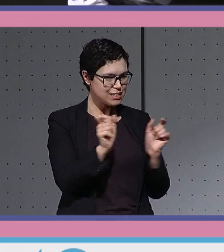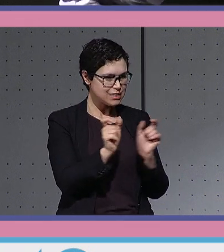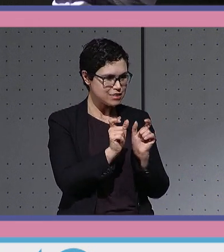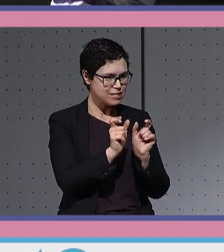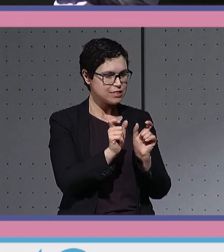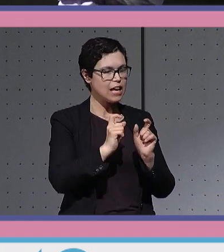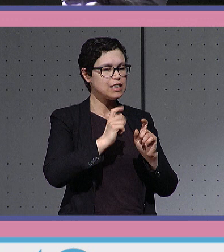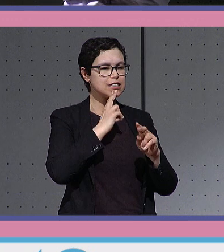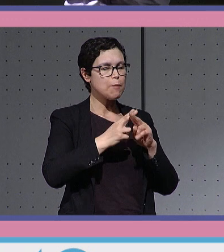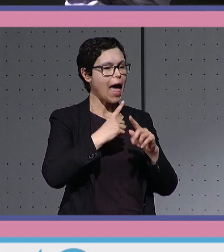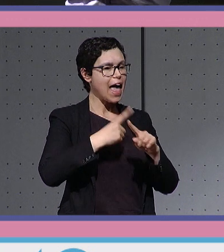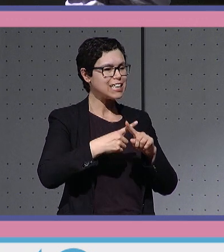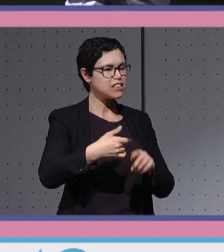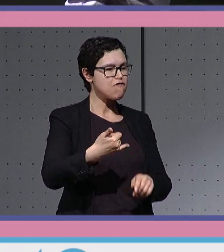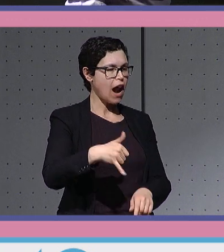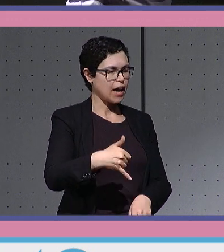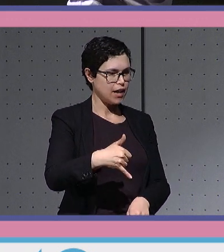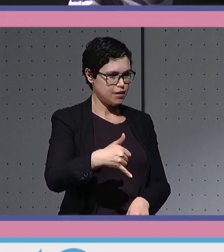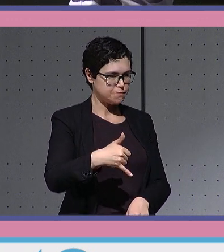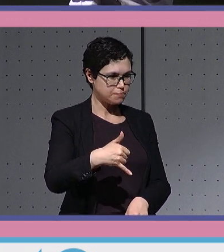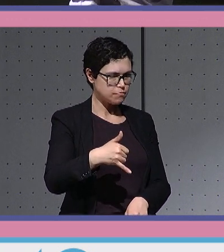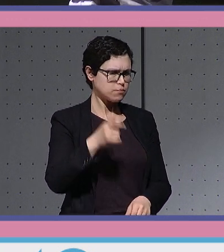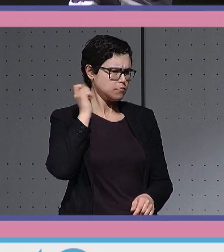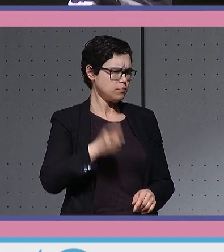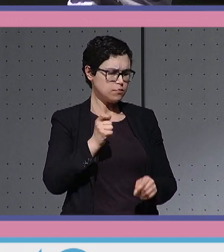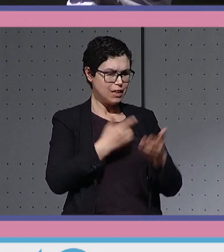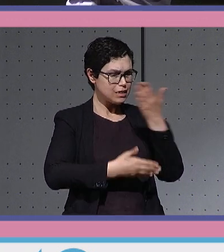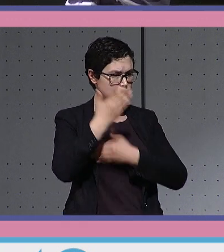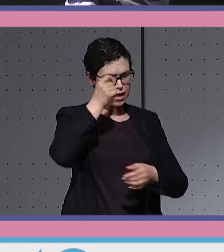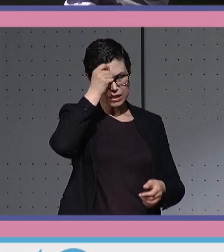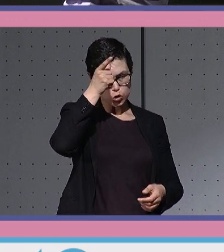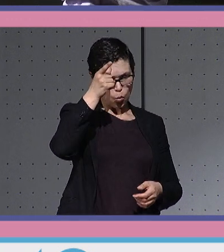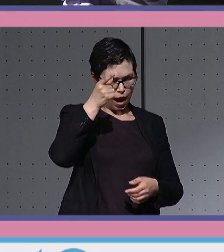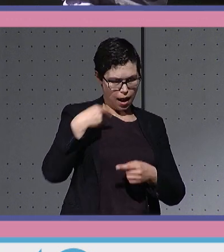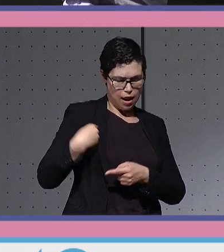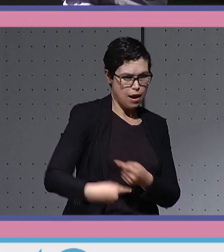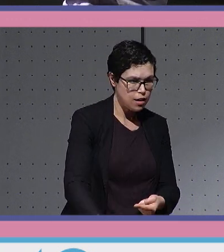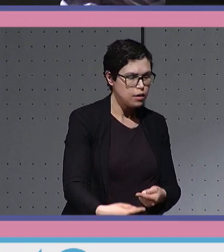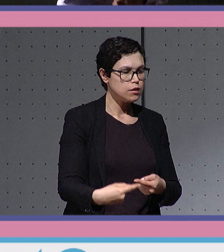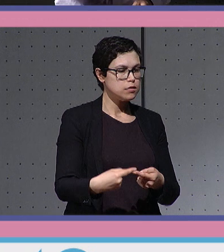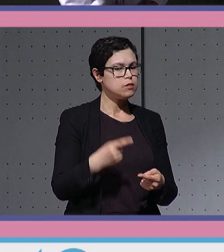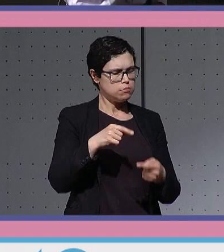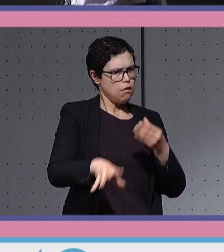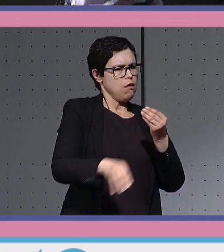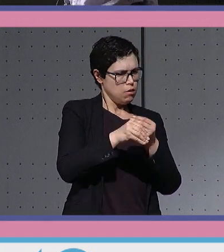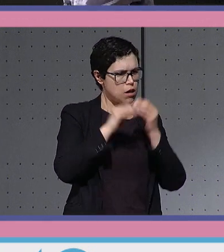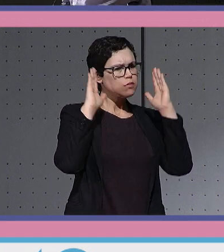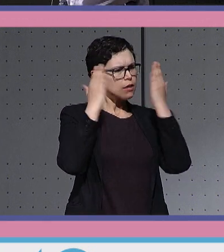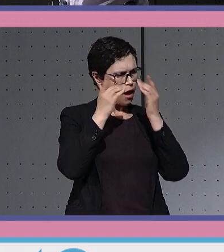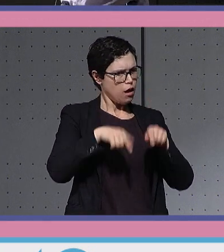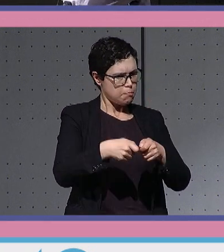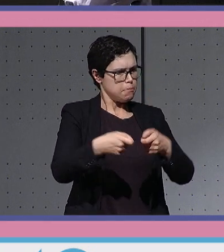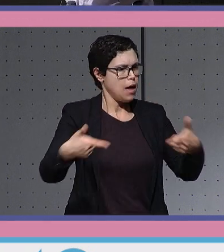frágil, que es una de las causas más importantes de discapacidad intelectual genética, tienen también más TEA. Esos son tripletes